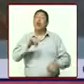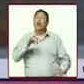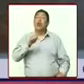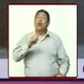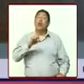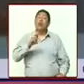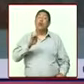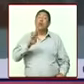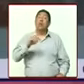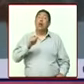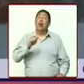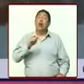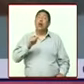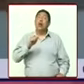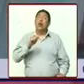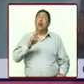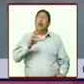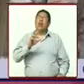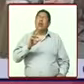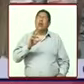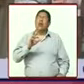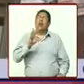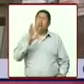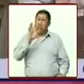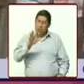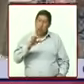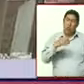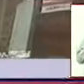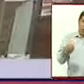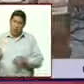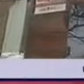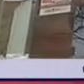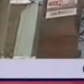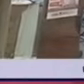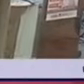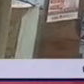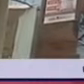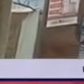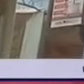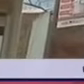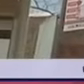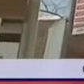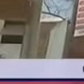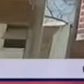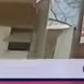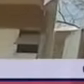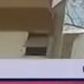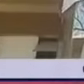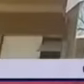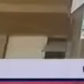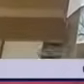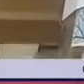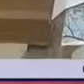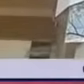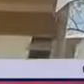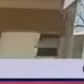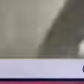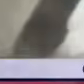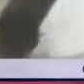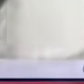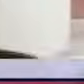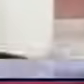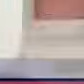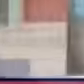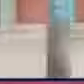viviendo ya, o en Yacuiba? Bueno, tengo información de que ya la comisión se ha trasladado a Yacuiba para proceder